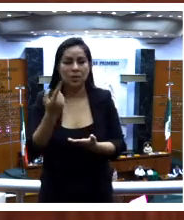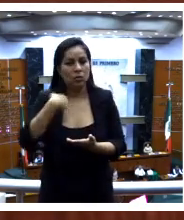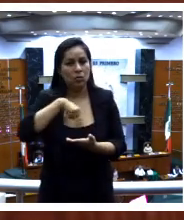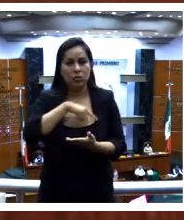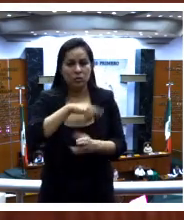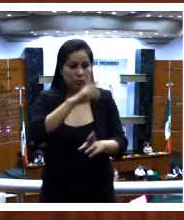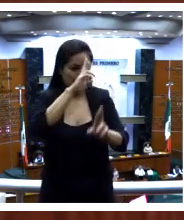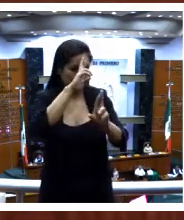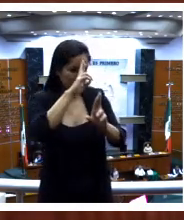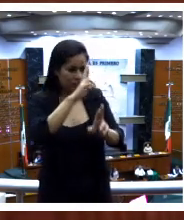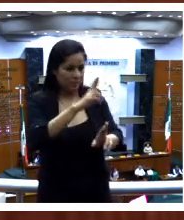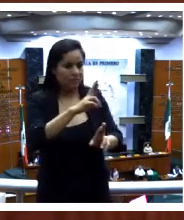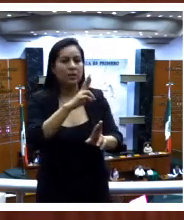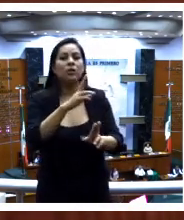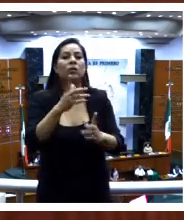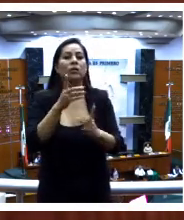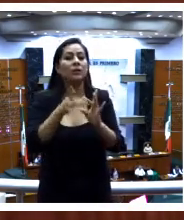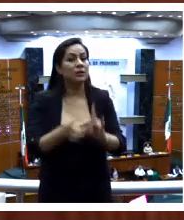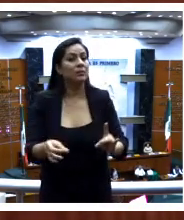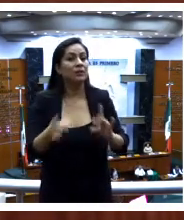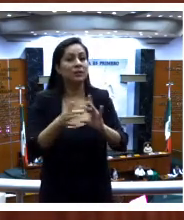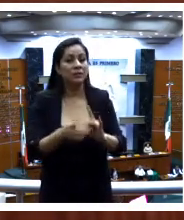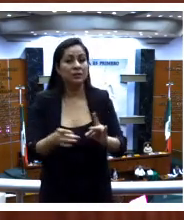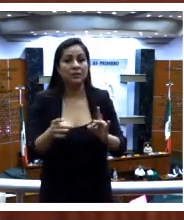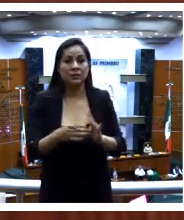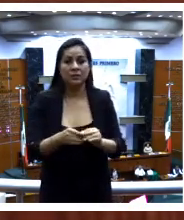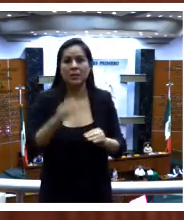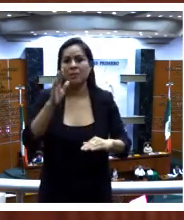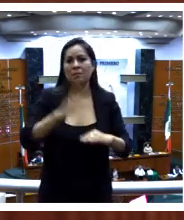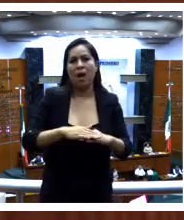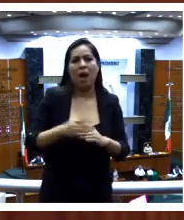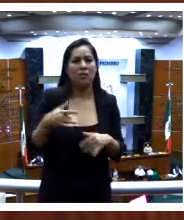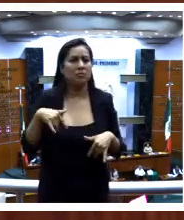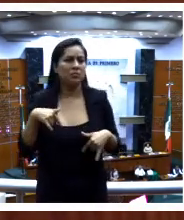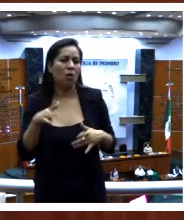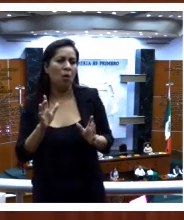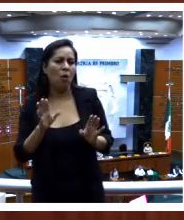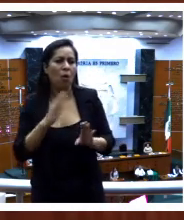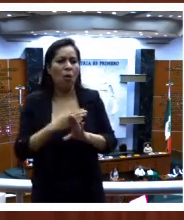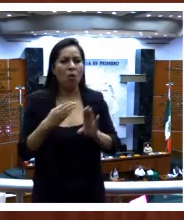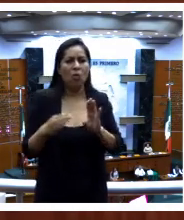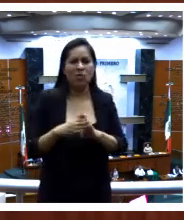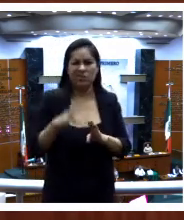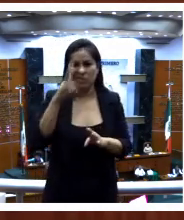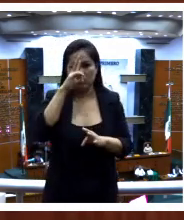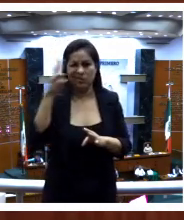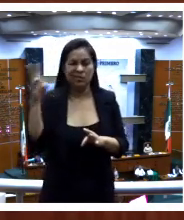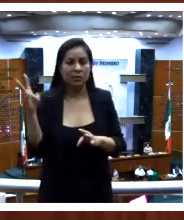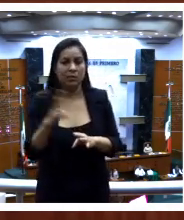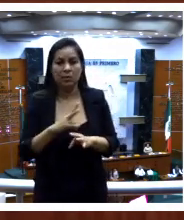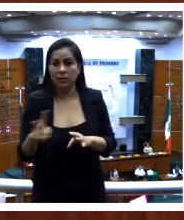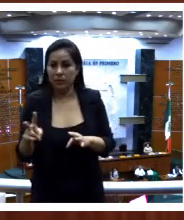absoluto respeto y decirle que sin protagonismos y actitudes trágicas,